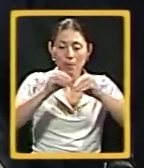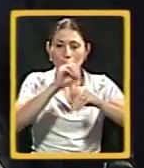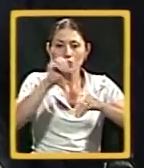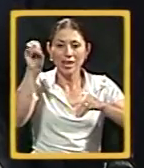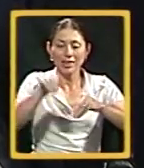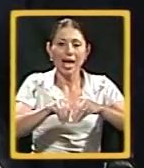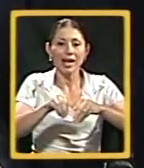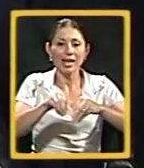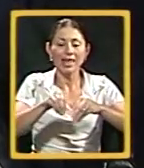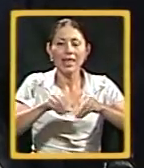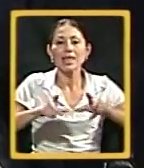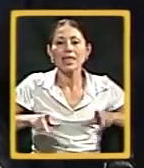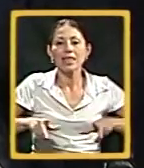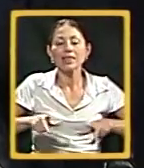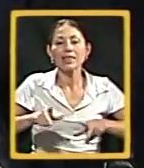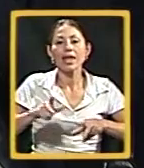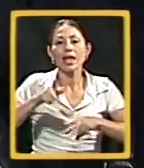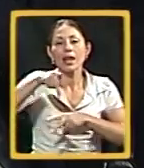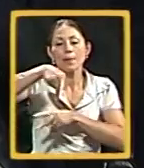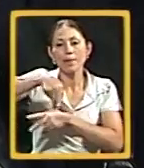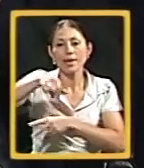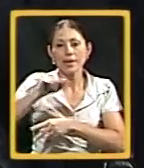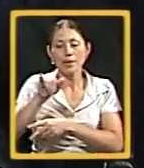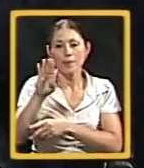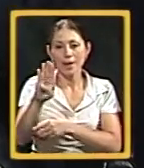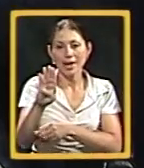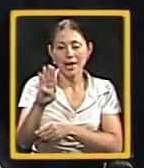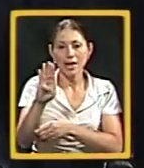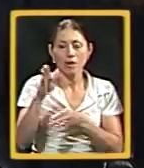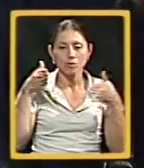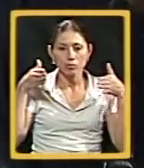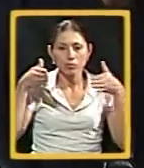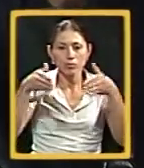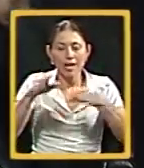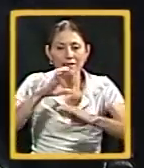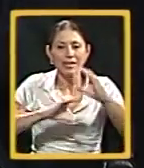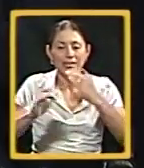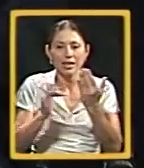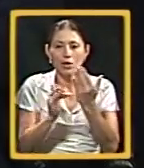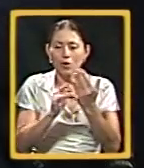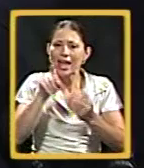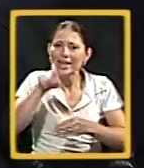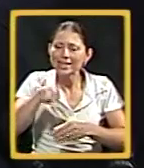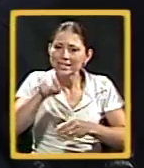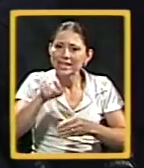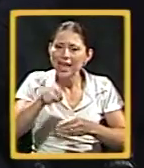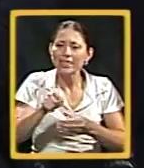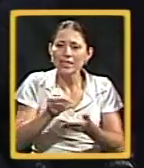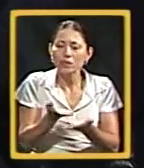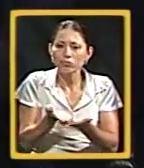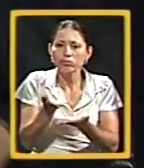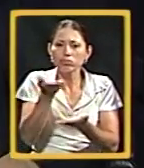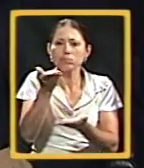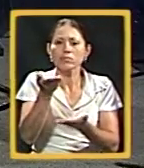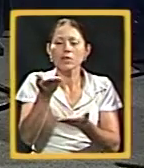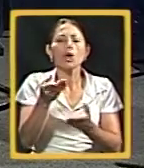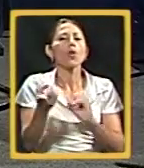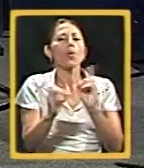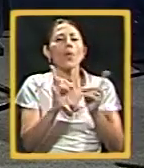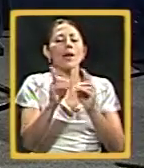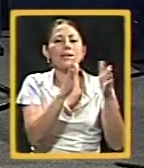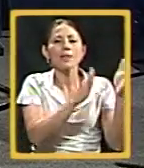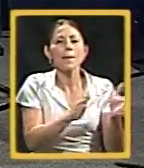de gasto del PIB que se va a ciencia y tecnología. ¿Qué medidas o qué planes hay en esa